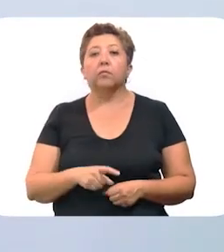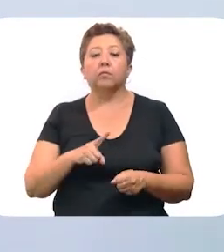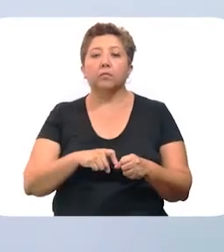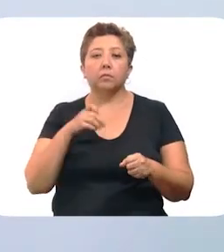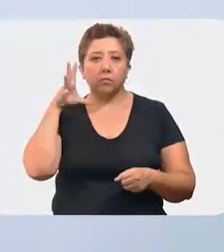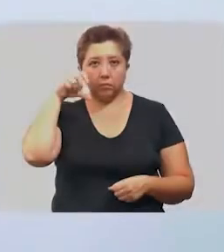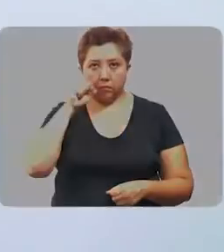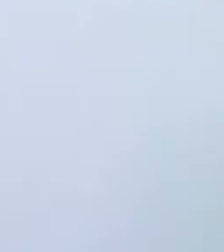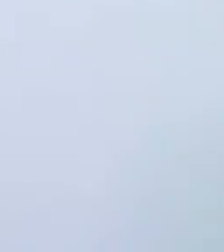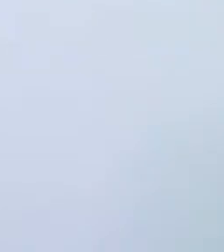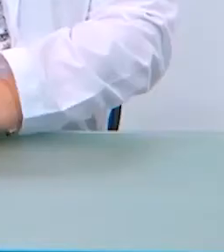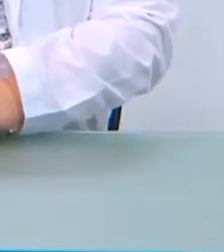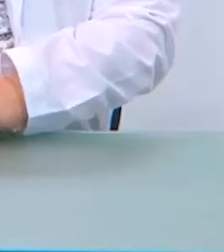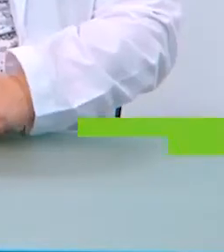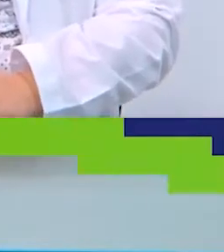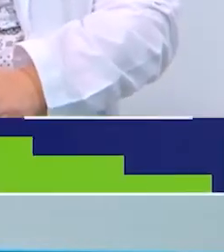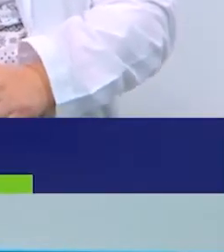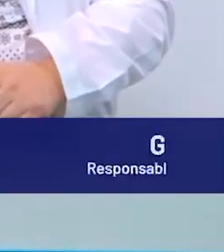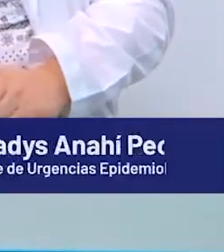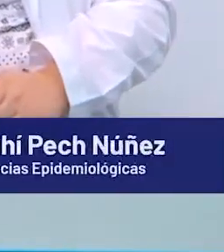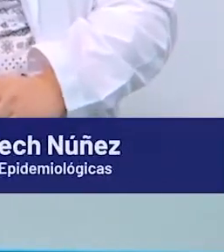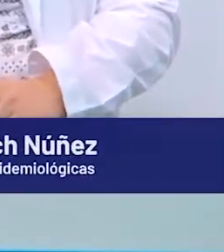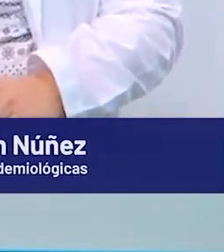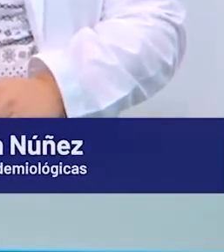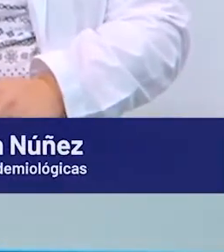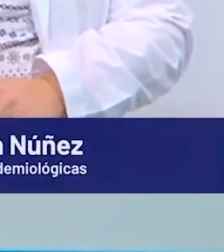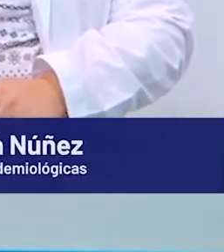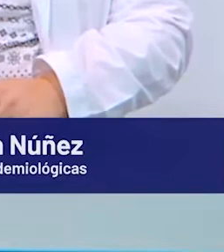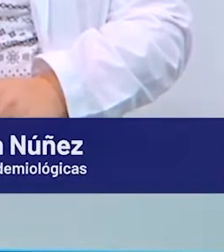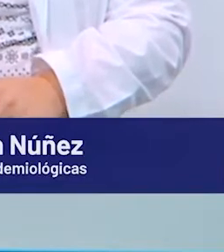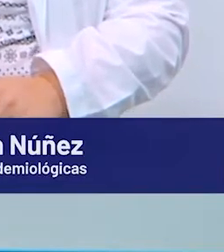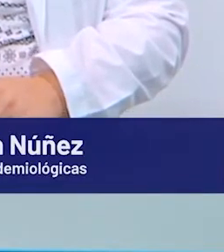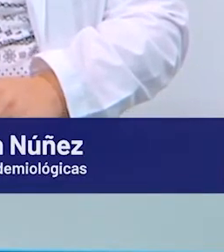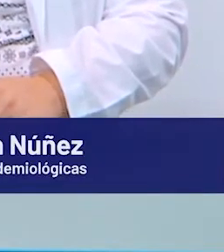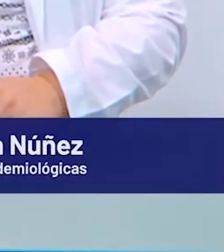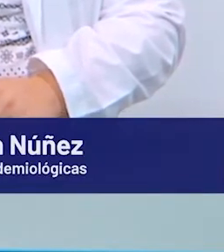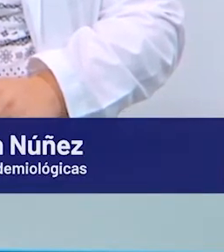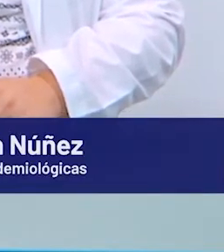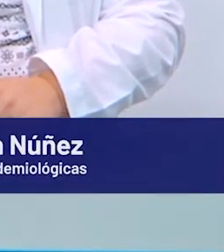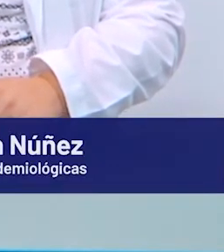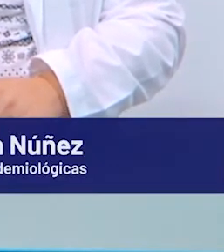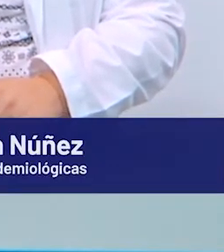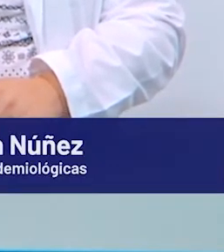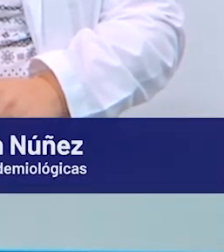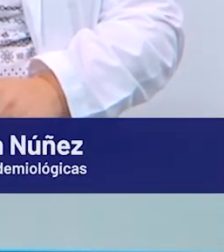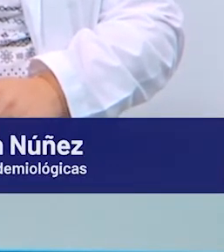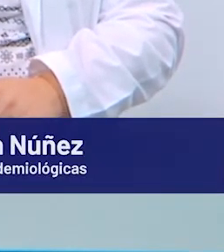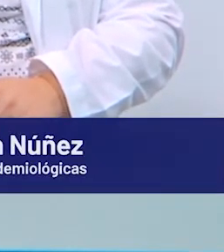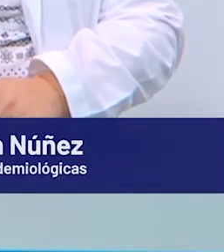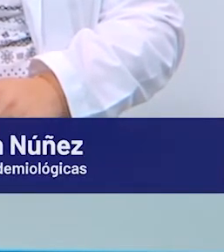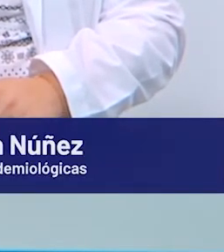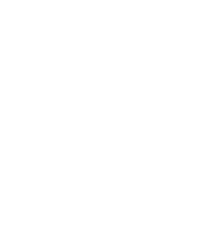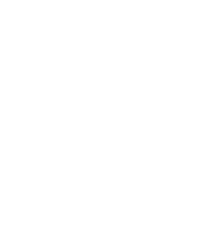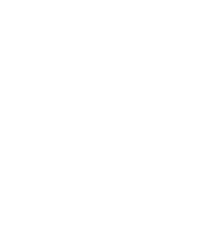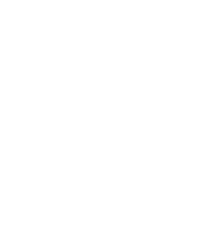color naranja. Este es el reporte, doctora. Muchas gracias. Continuaremos informando todos los días por este mismo medio. Muchas gracias.